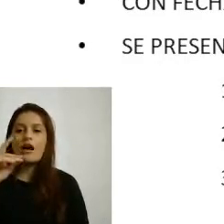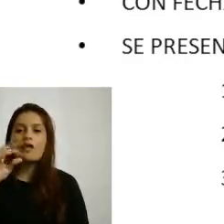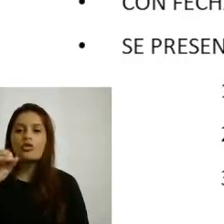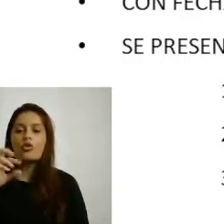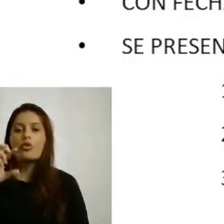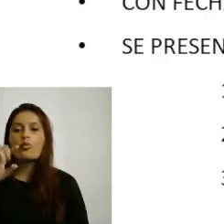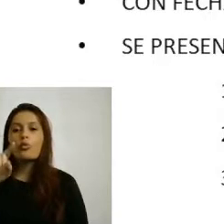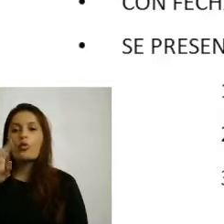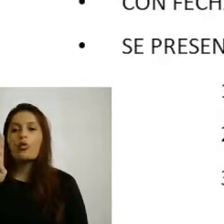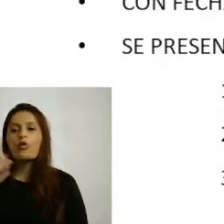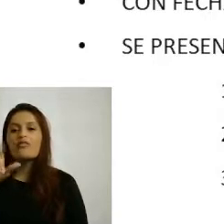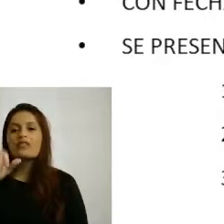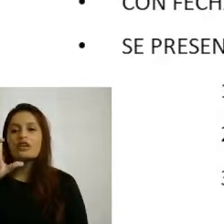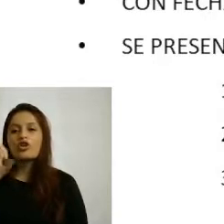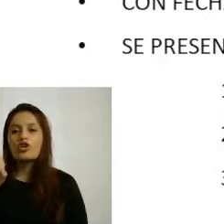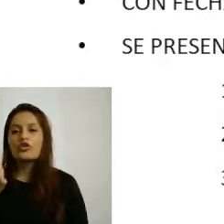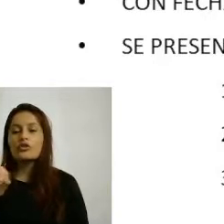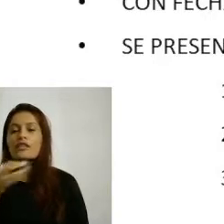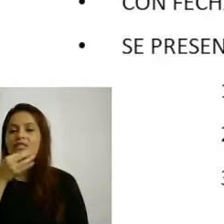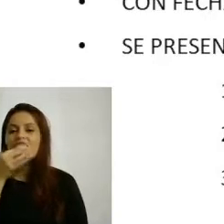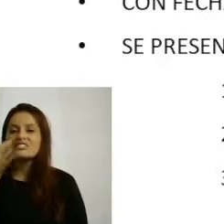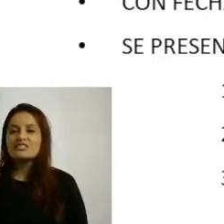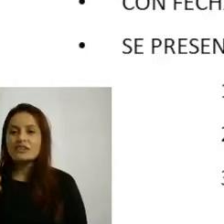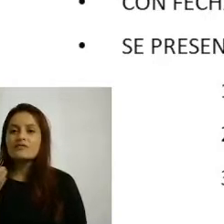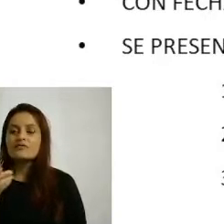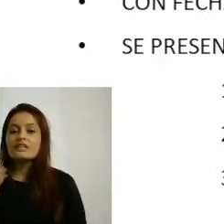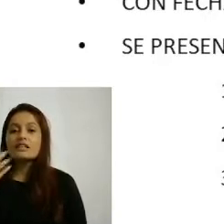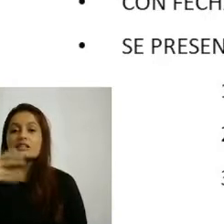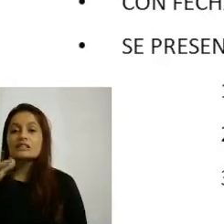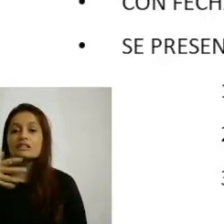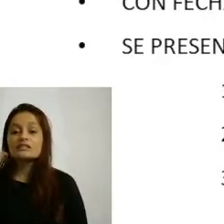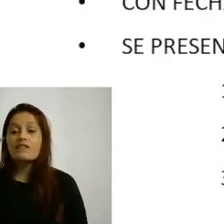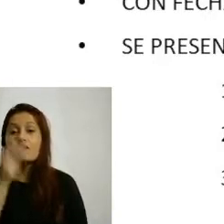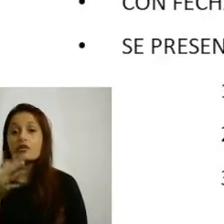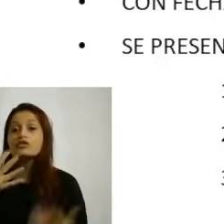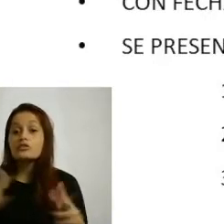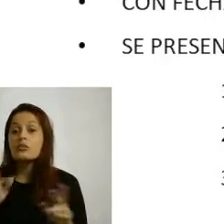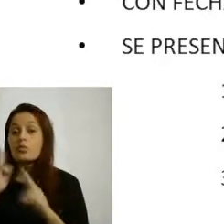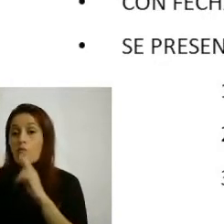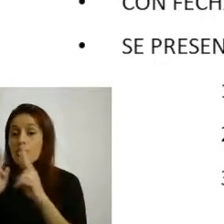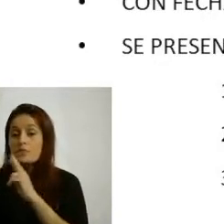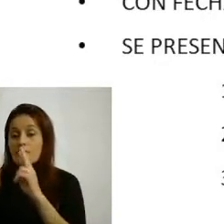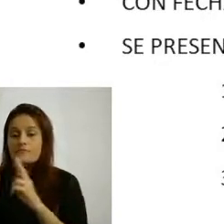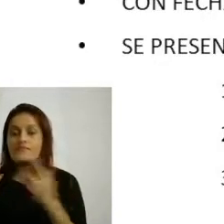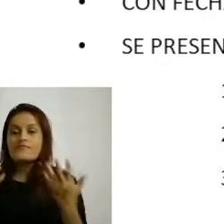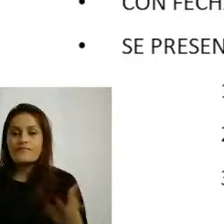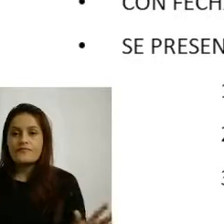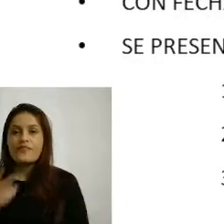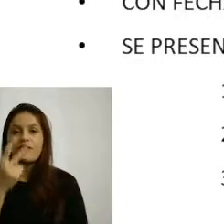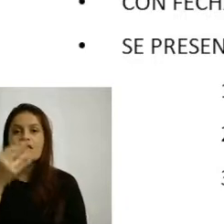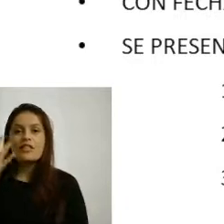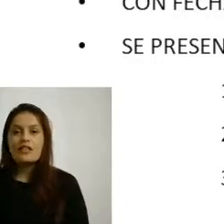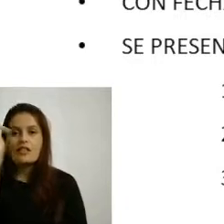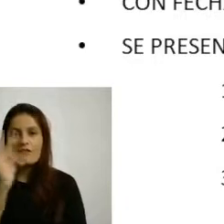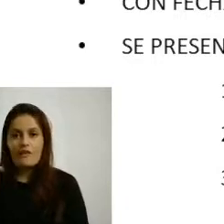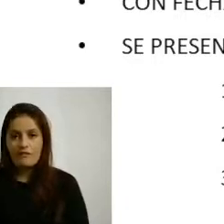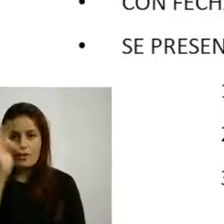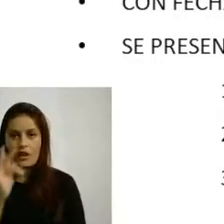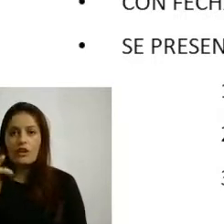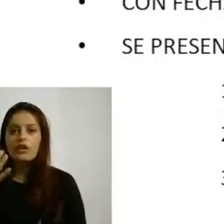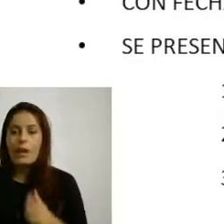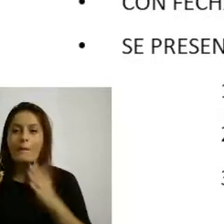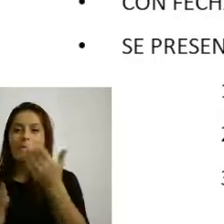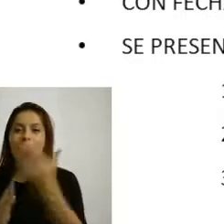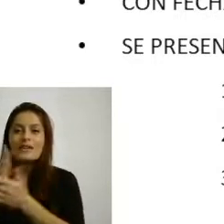finalizan el periodo de preguntas. El 15 de febrero se contestaron dichas preguntas. El 23 de febrero se realiza la apertura